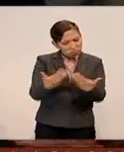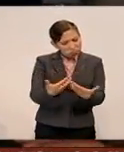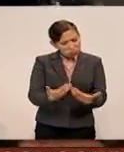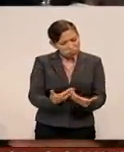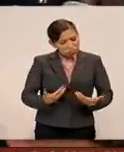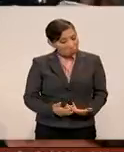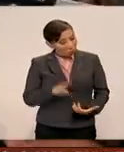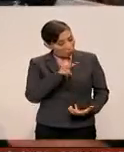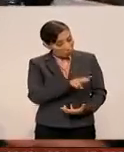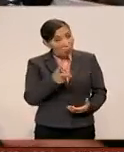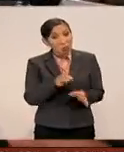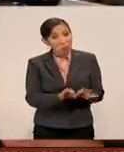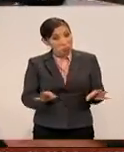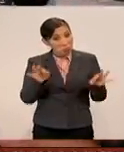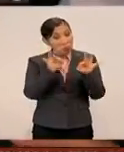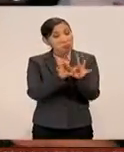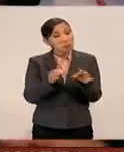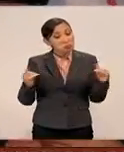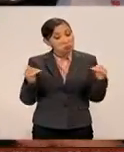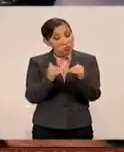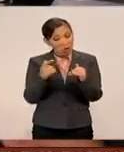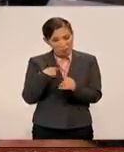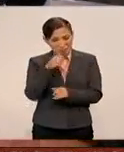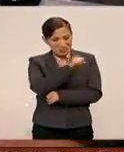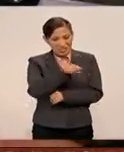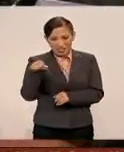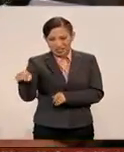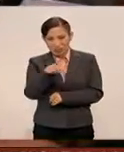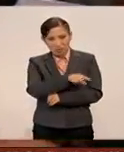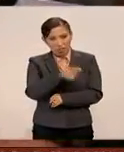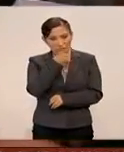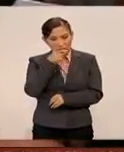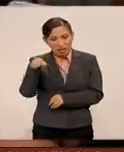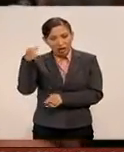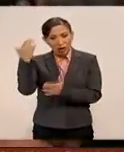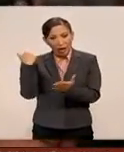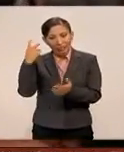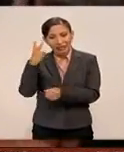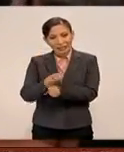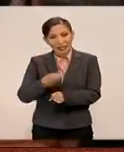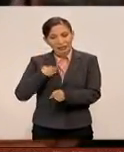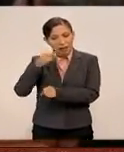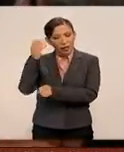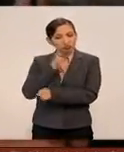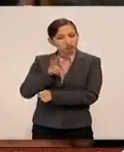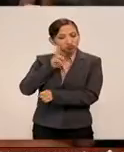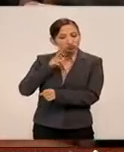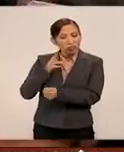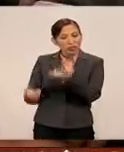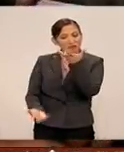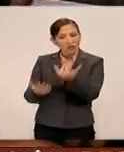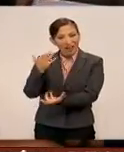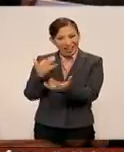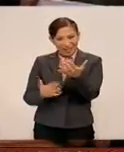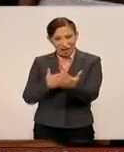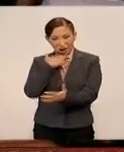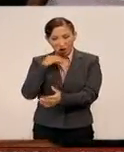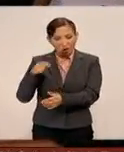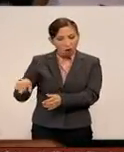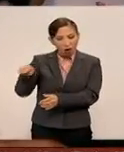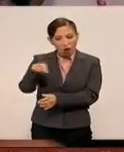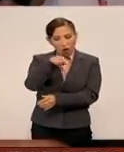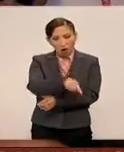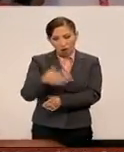manera importantísima con lo que se señaló en el tercer peritaje de fuego con